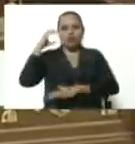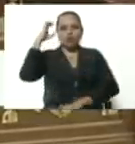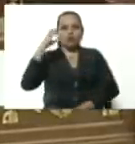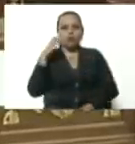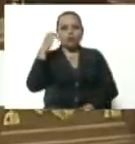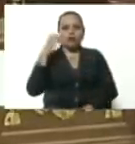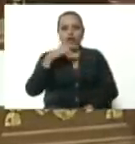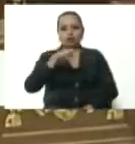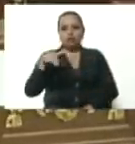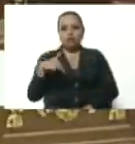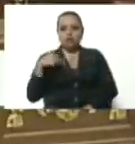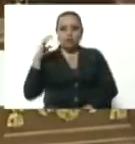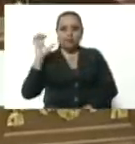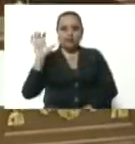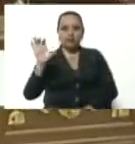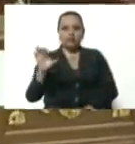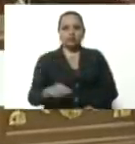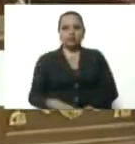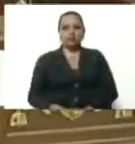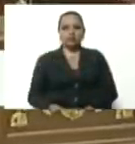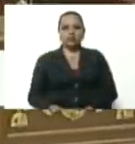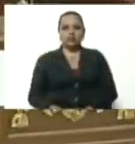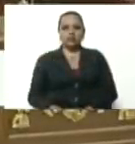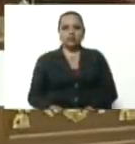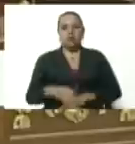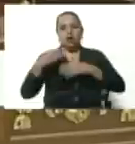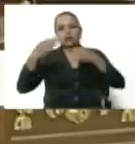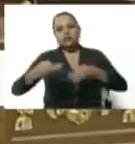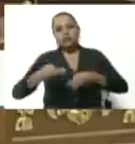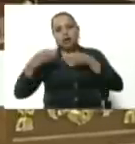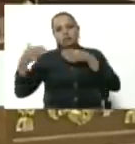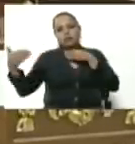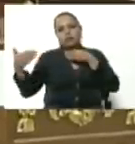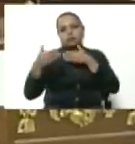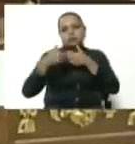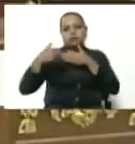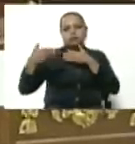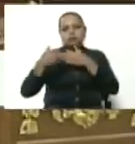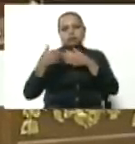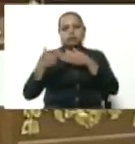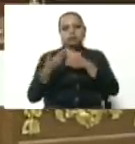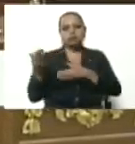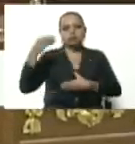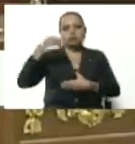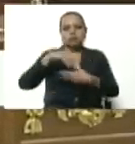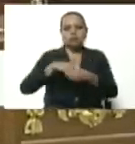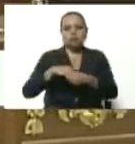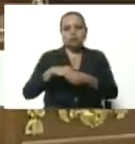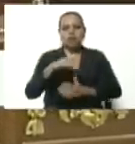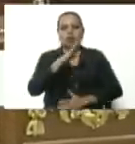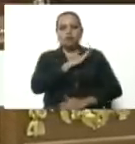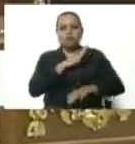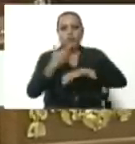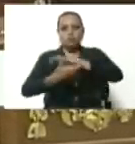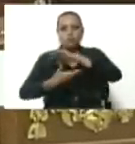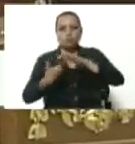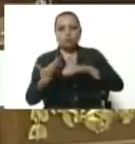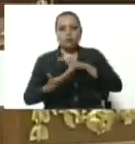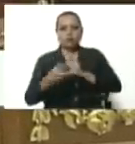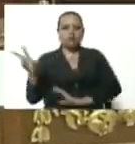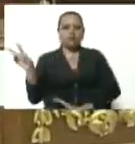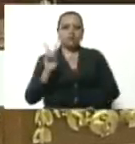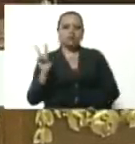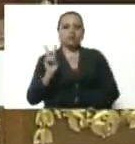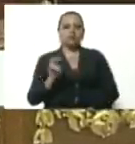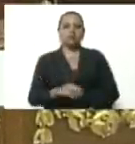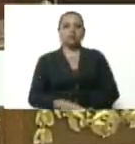en nuestro país por la constante y conspirativa injerencia en los asuntos internos de